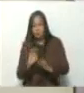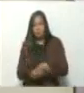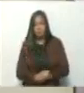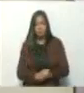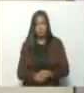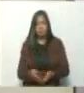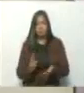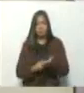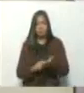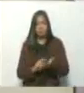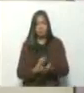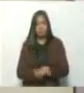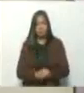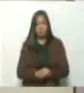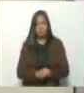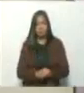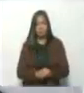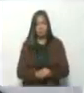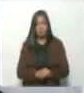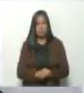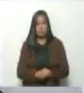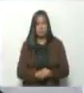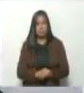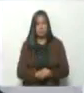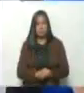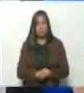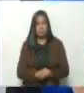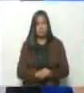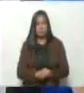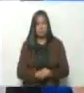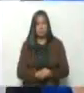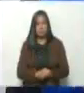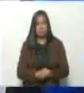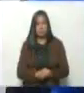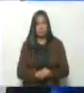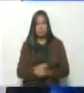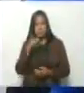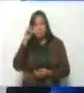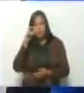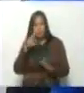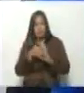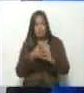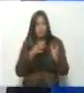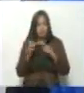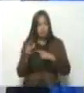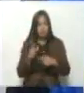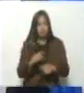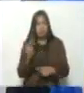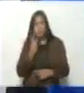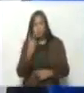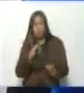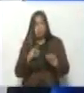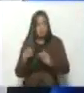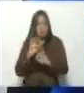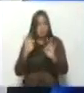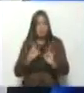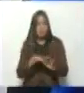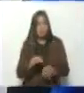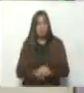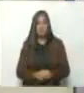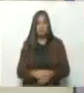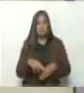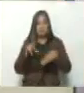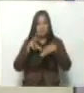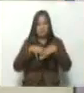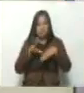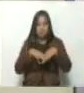llamada. Arroba Supra Piso CCS. ¿Esto es Instagram o...? Instagram y Twitter. Ambos. Ambas